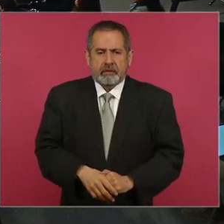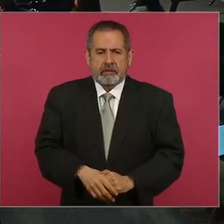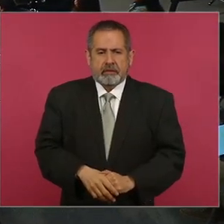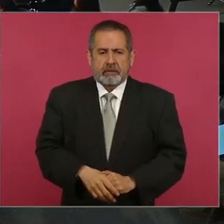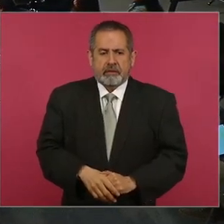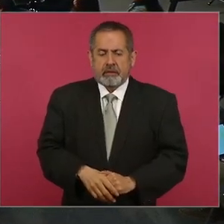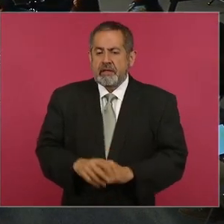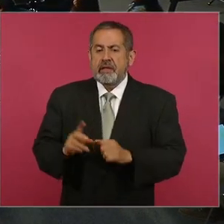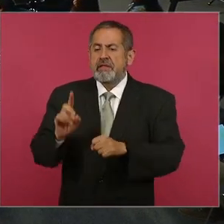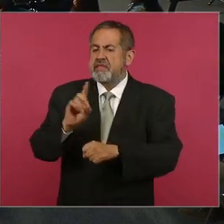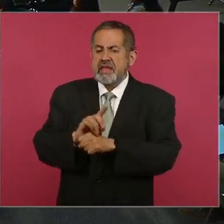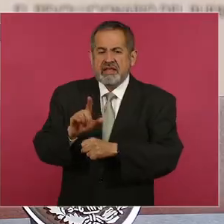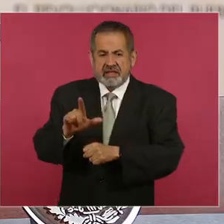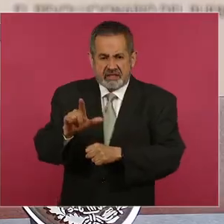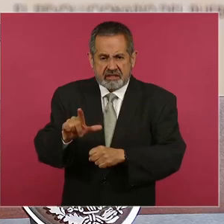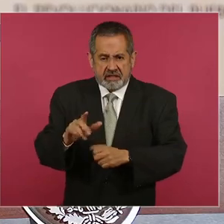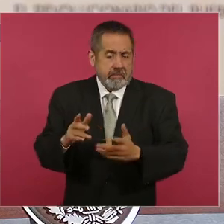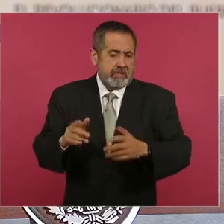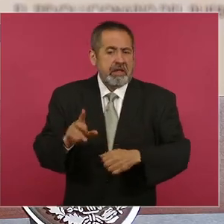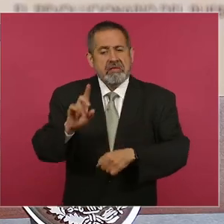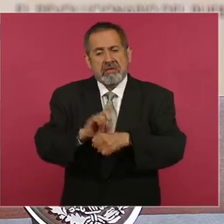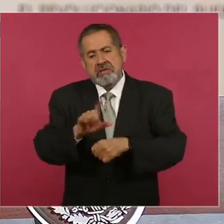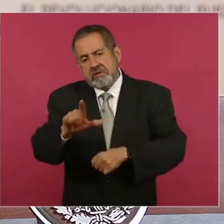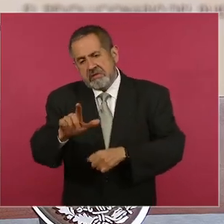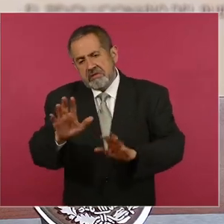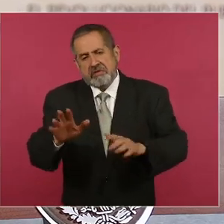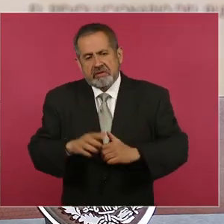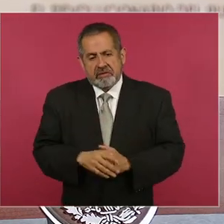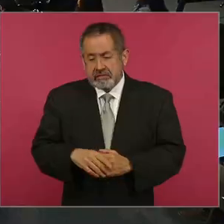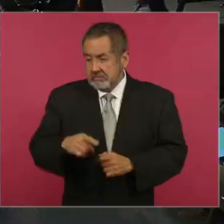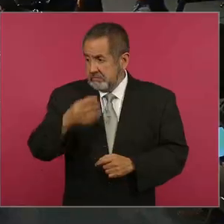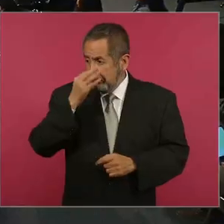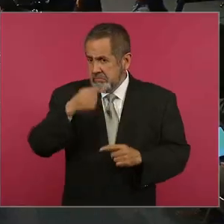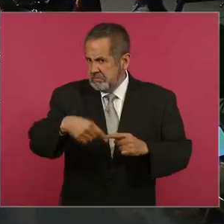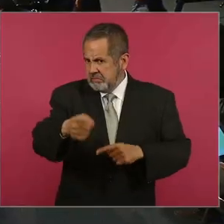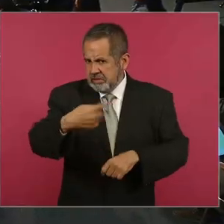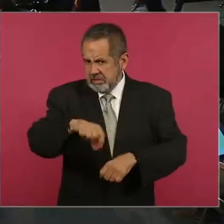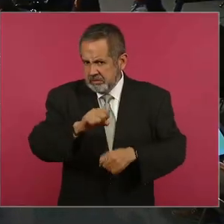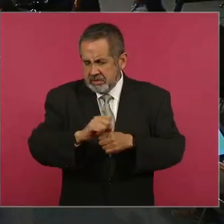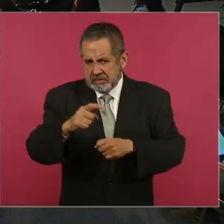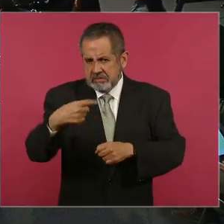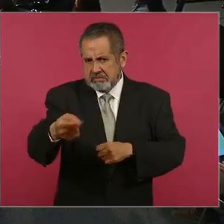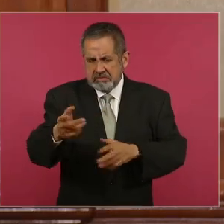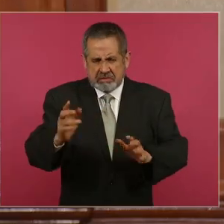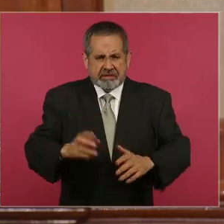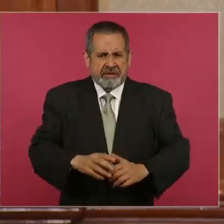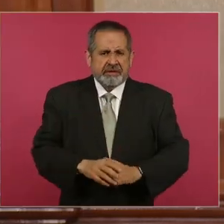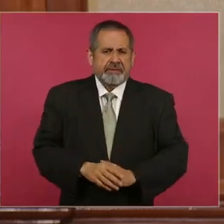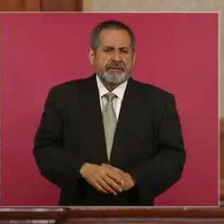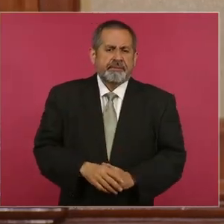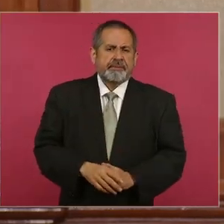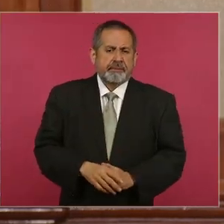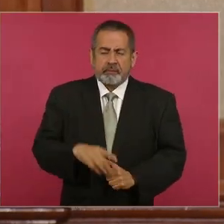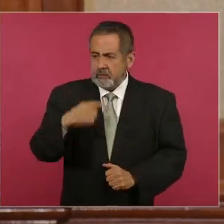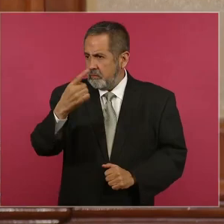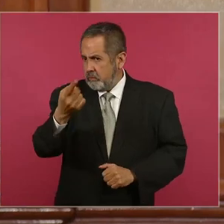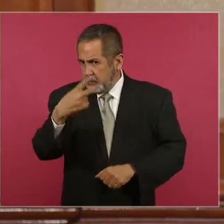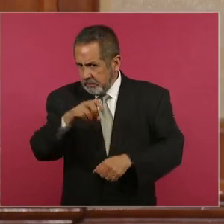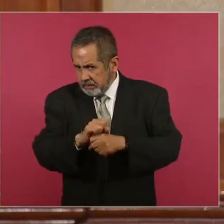17. De noviembre ya hay nuevo rector. Ah, bueno, ya es en esta semana. A más tarde. A más tardar la próxima. La